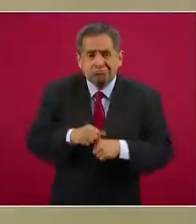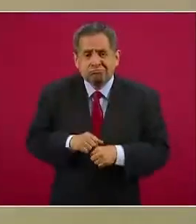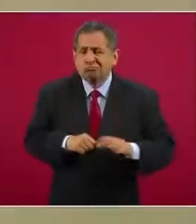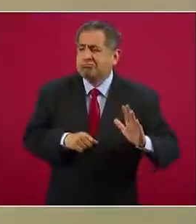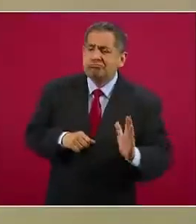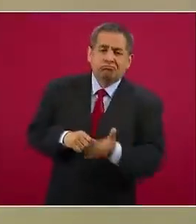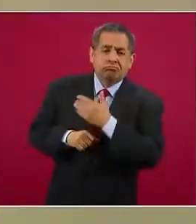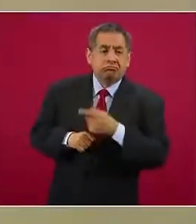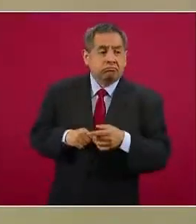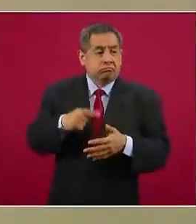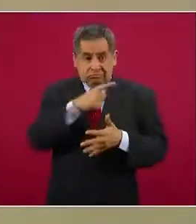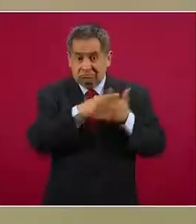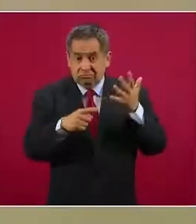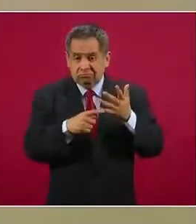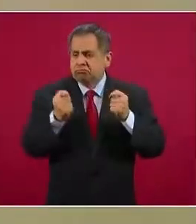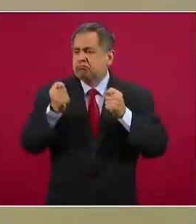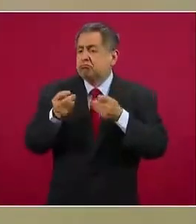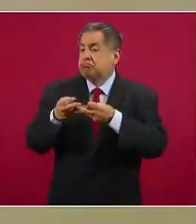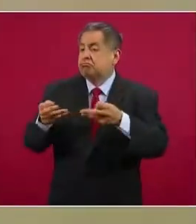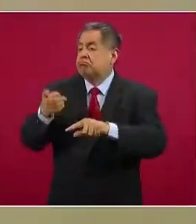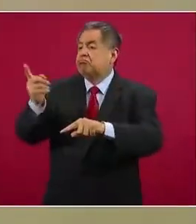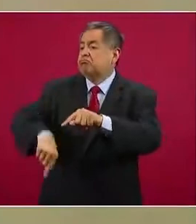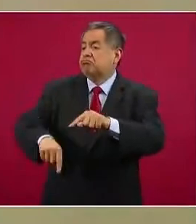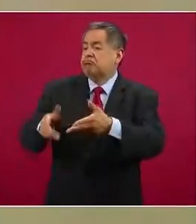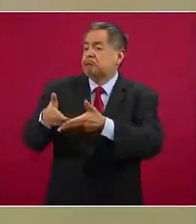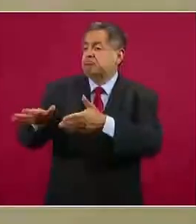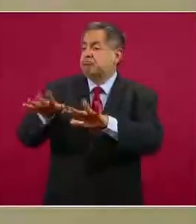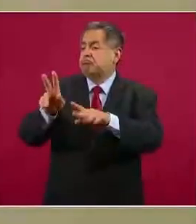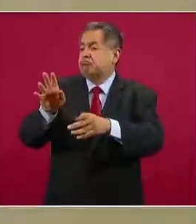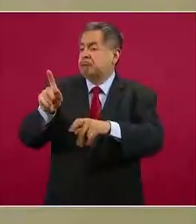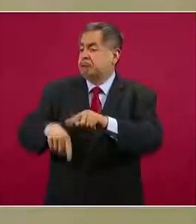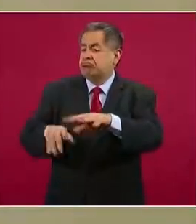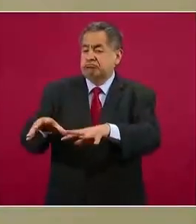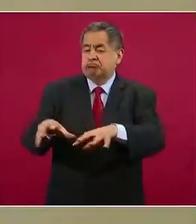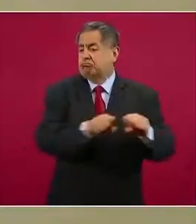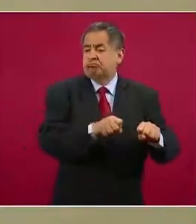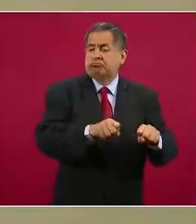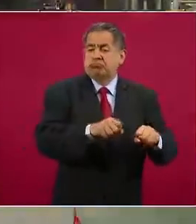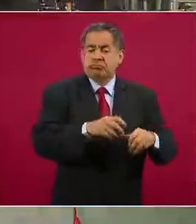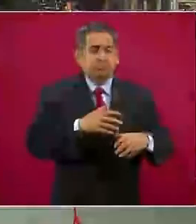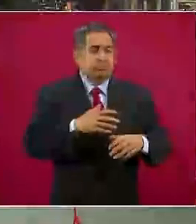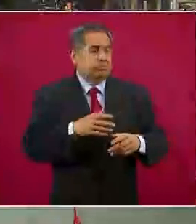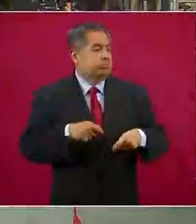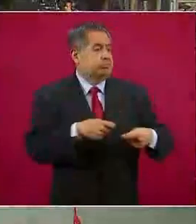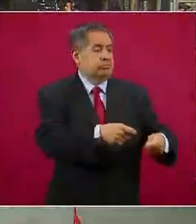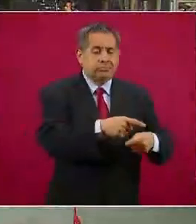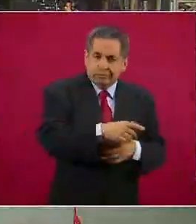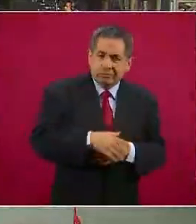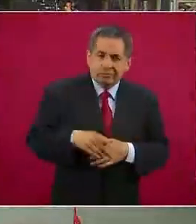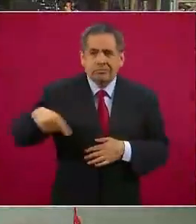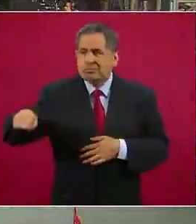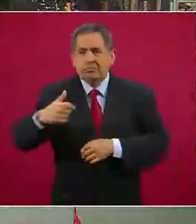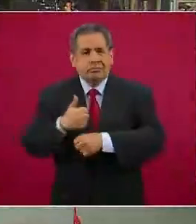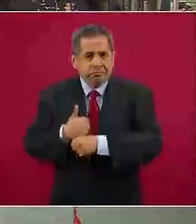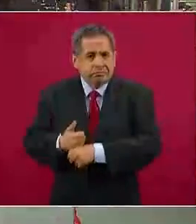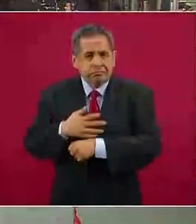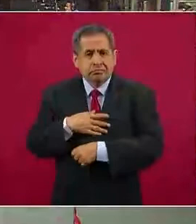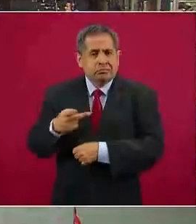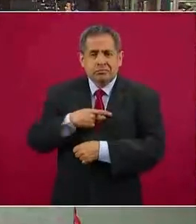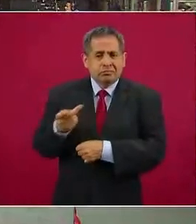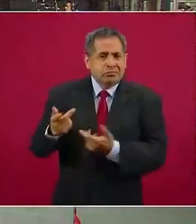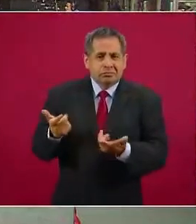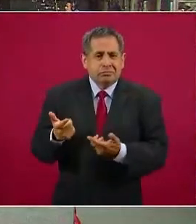tierras a base de injusticia a los pobladores, a los pescadores. Gente que sufre, gente que no tiene.